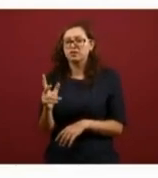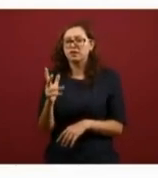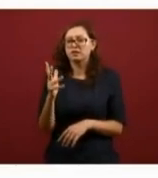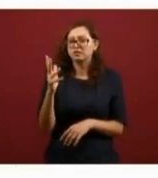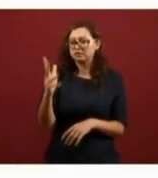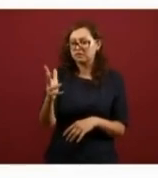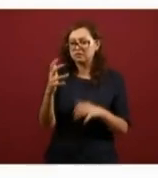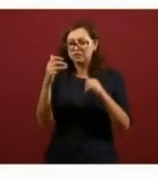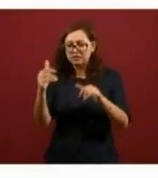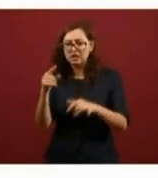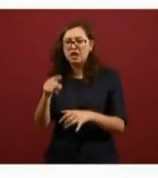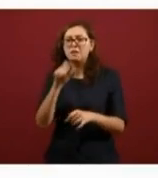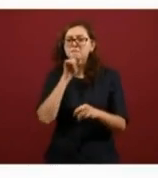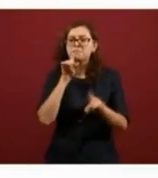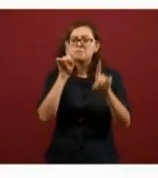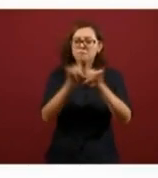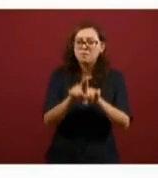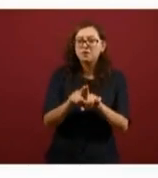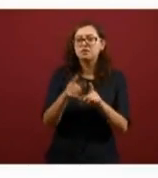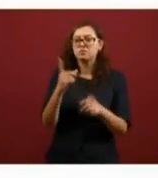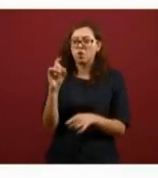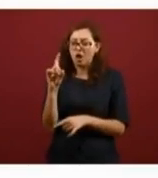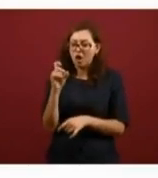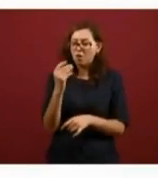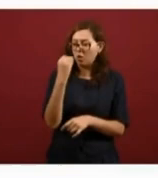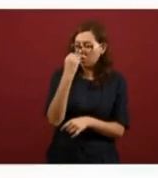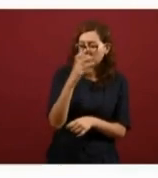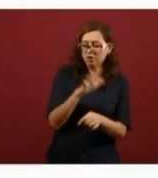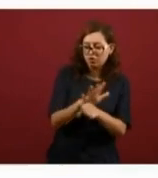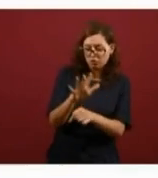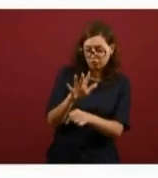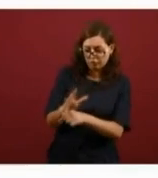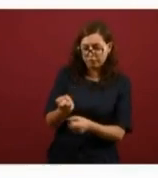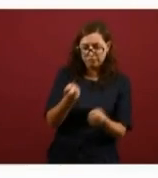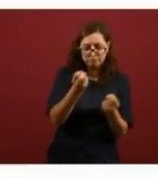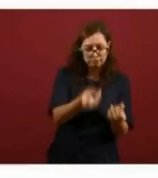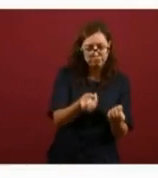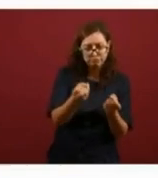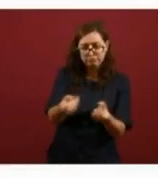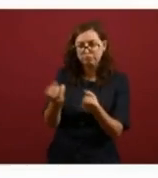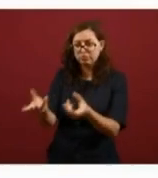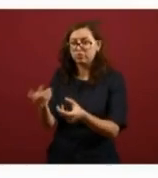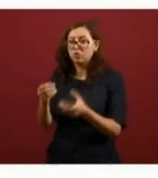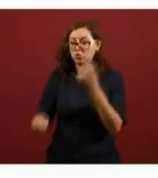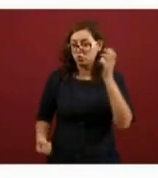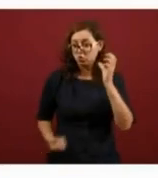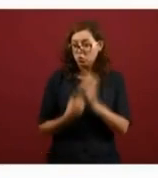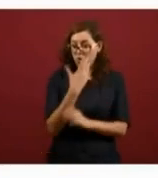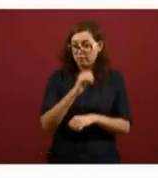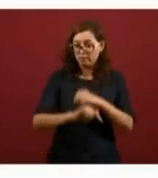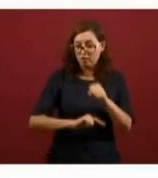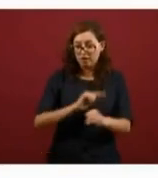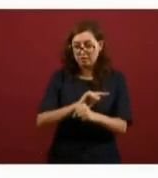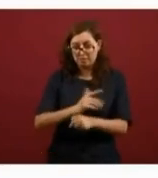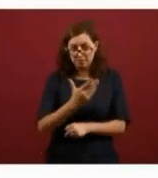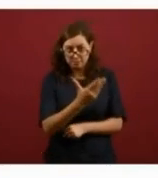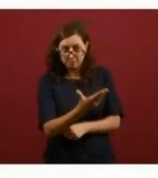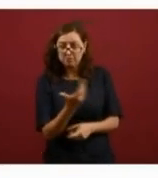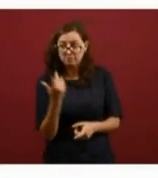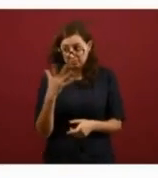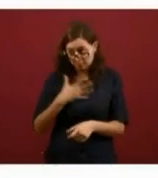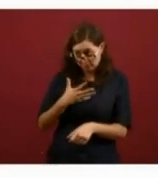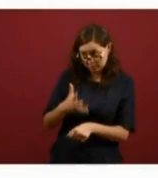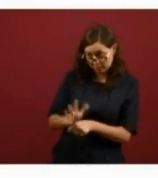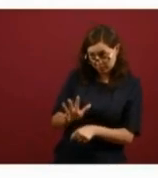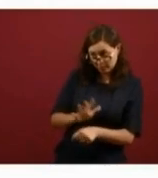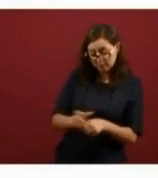para dar alojamiento, abastecimiento de agua y alimentación para los semovientes que solicite y estar inscrito en el